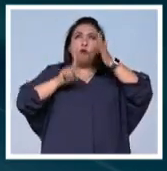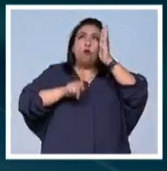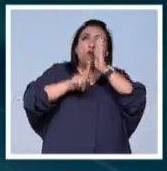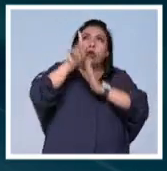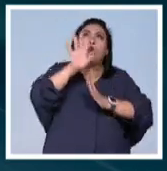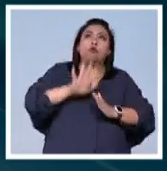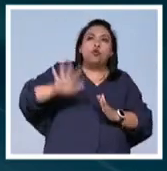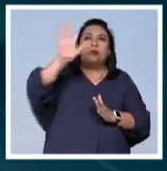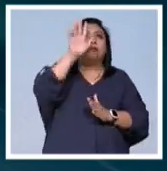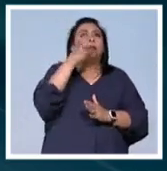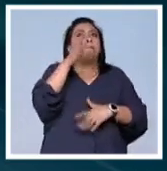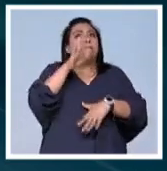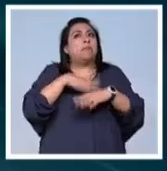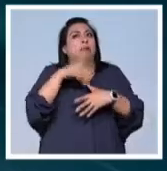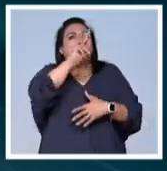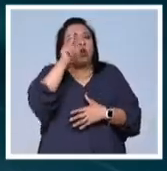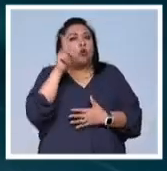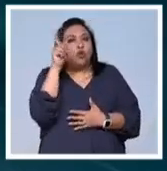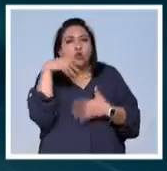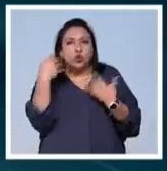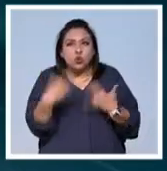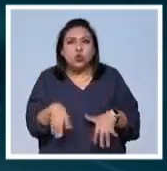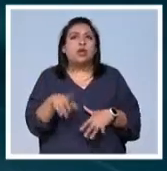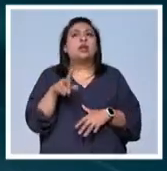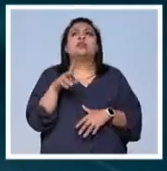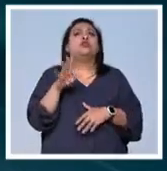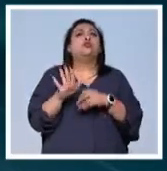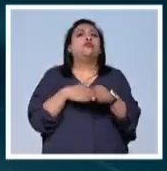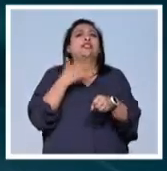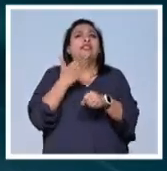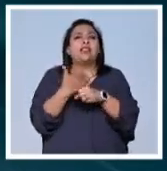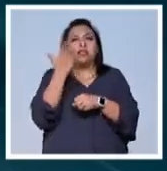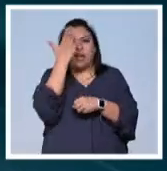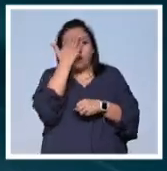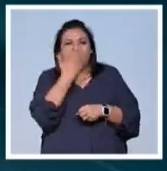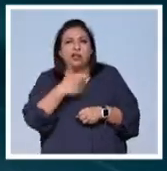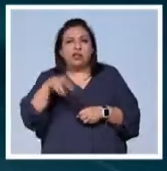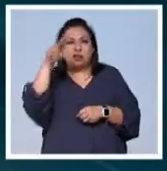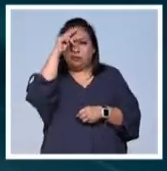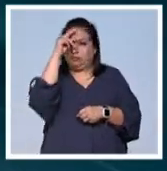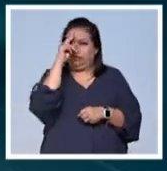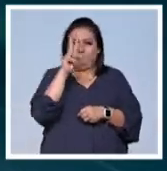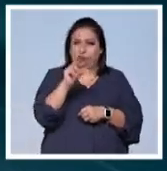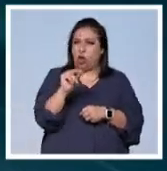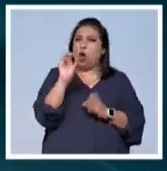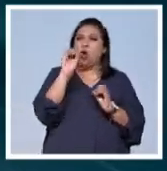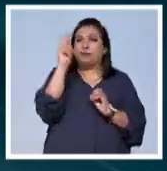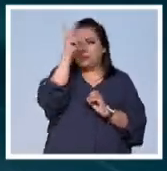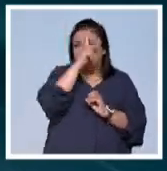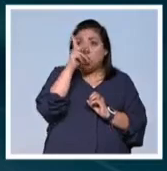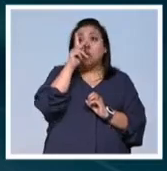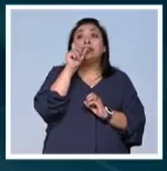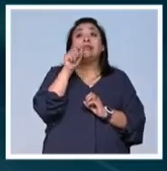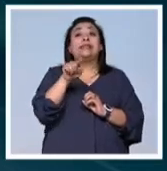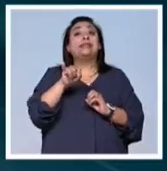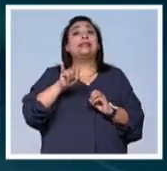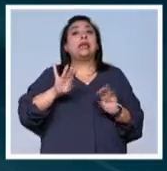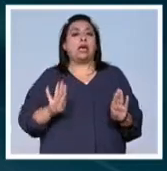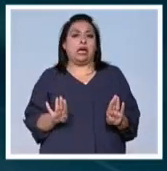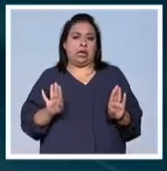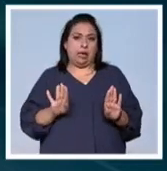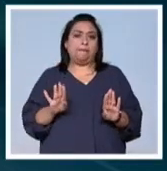considerados entre los más difíciles Pues no son suficientes las habilidades intelectuales y psicológicas sino la condición